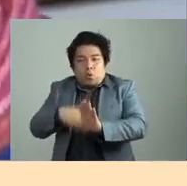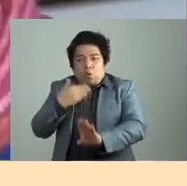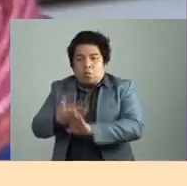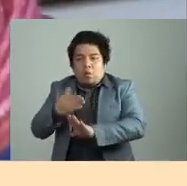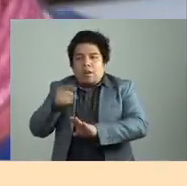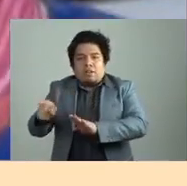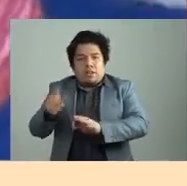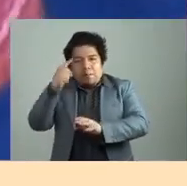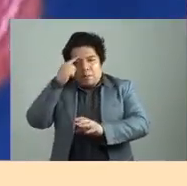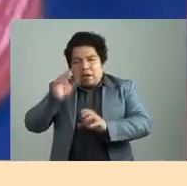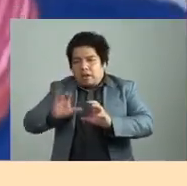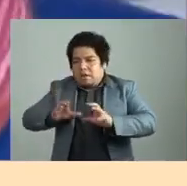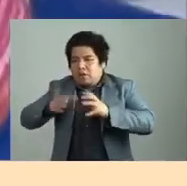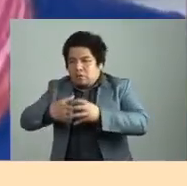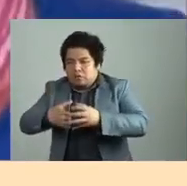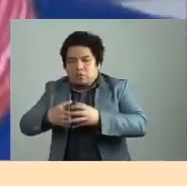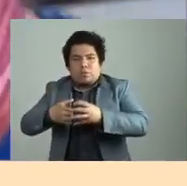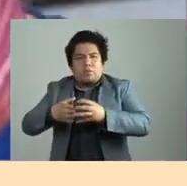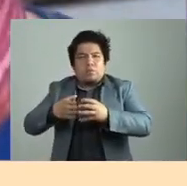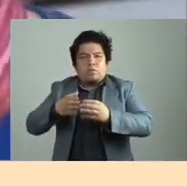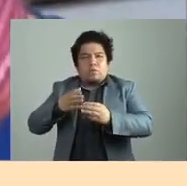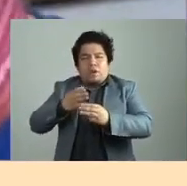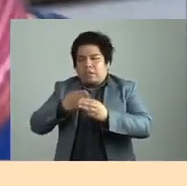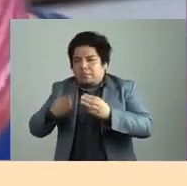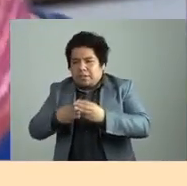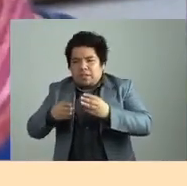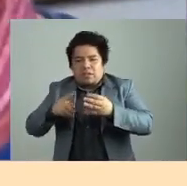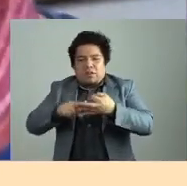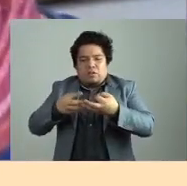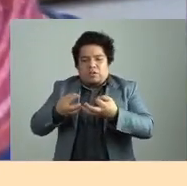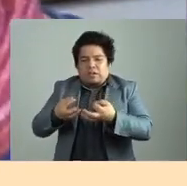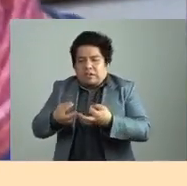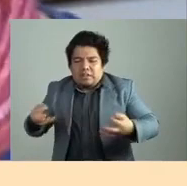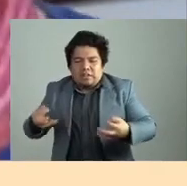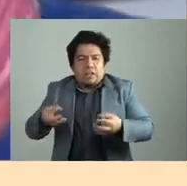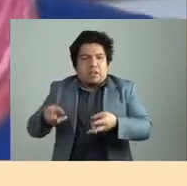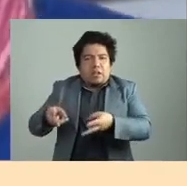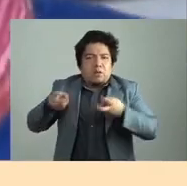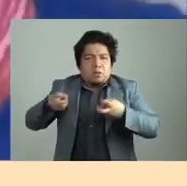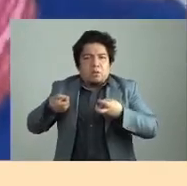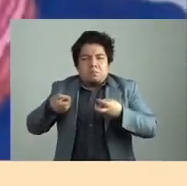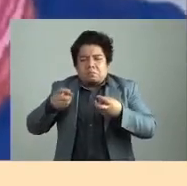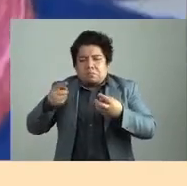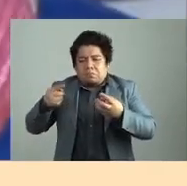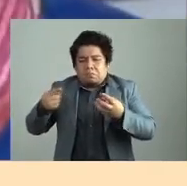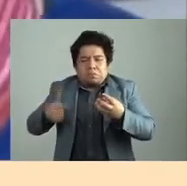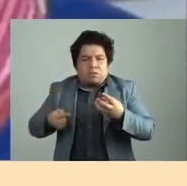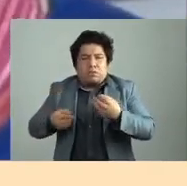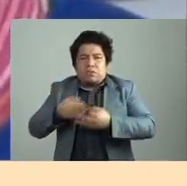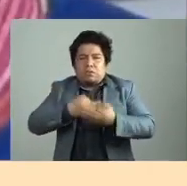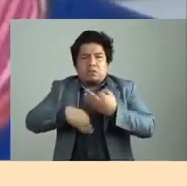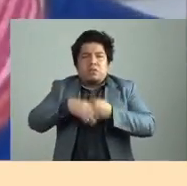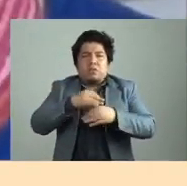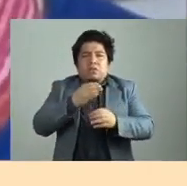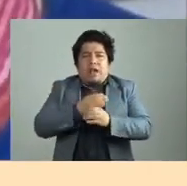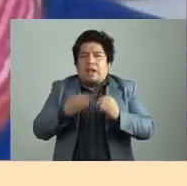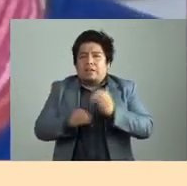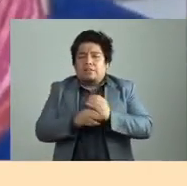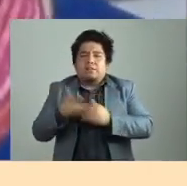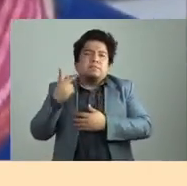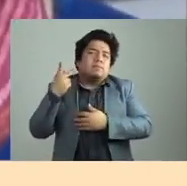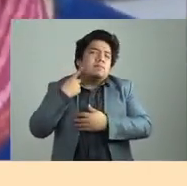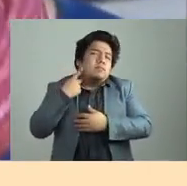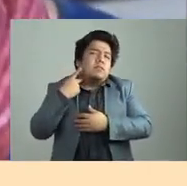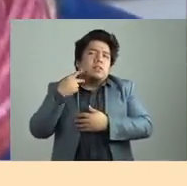no los cercamientos de la tierra no bueno todos los efectos de la política del